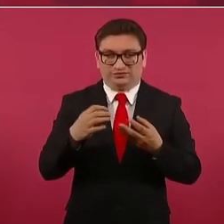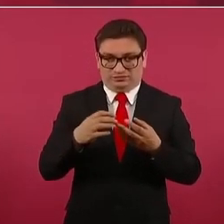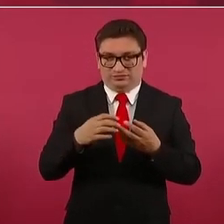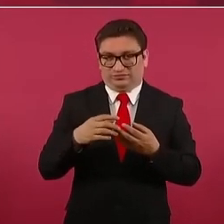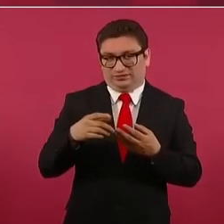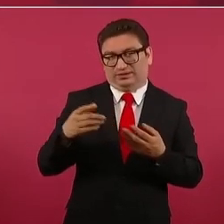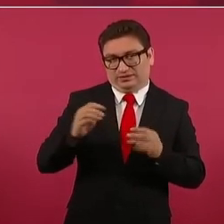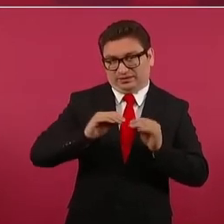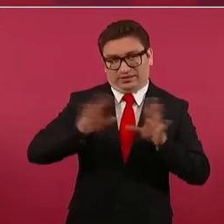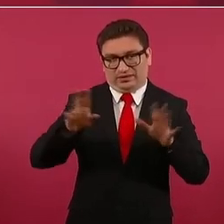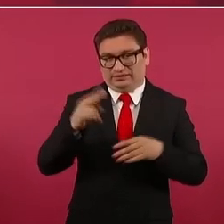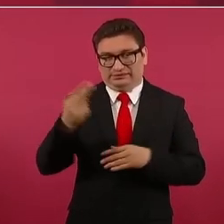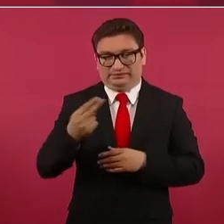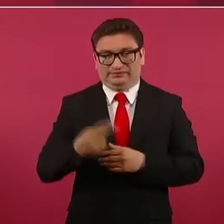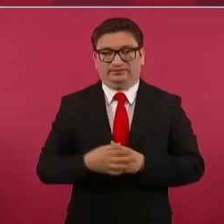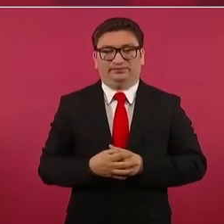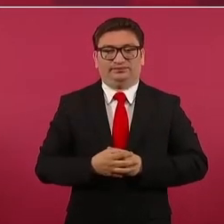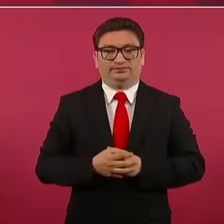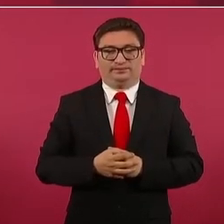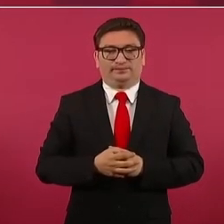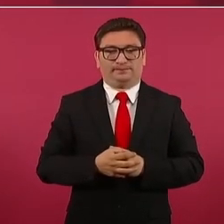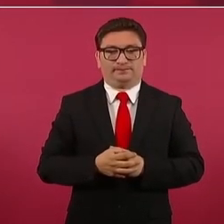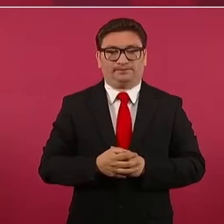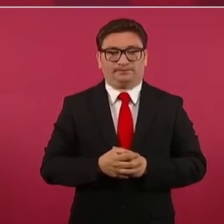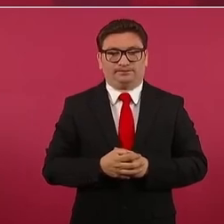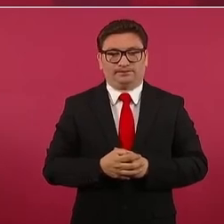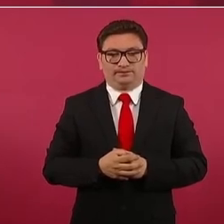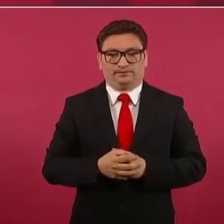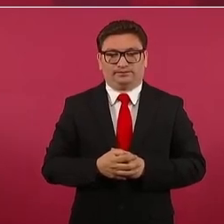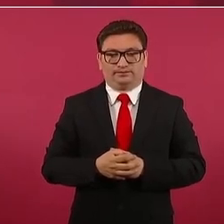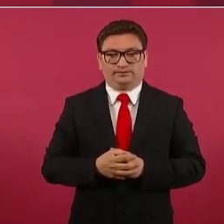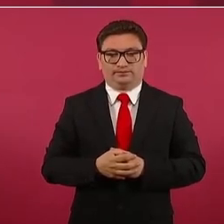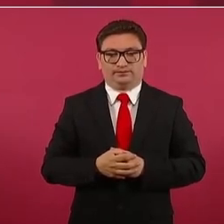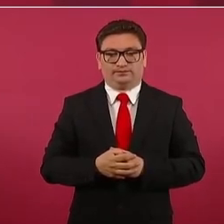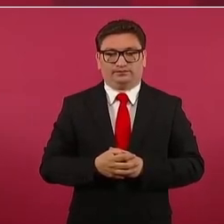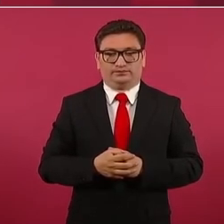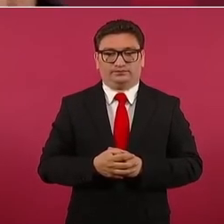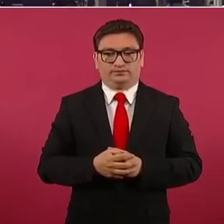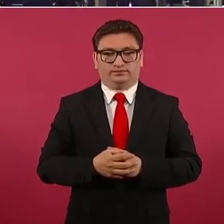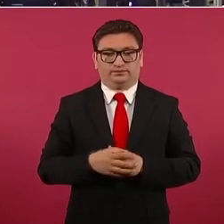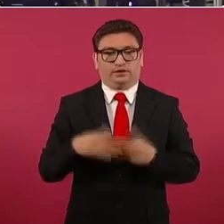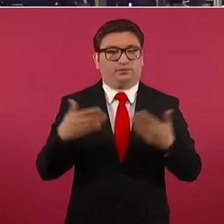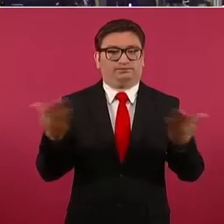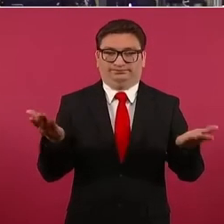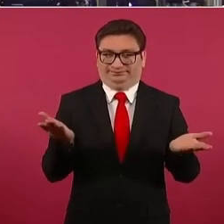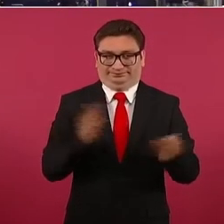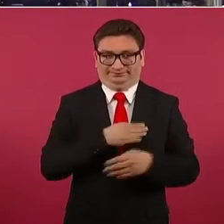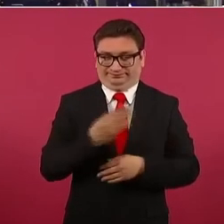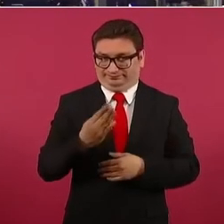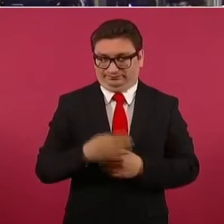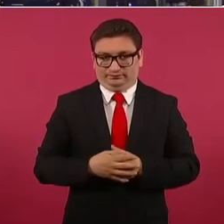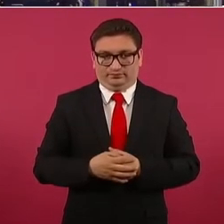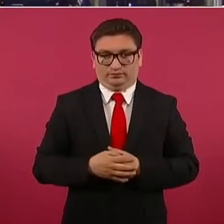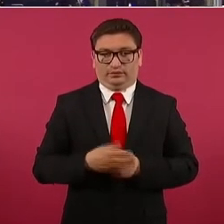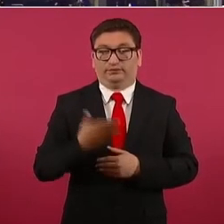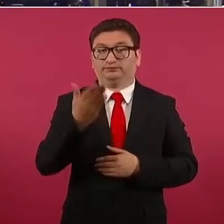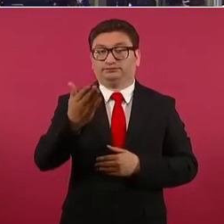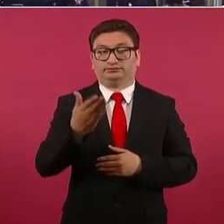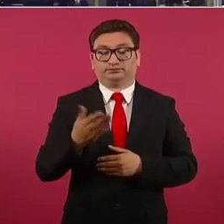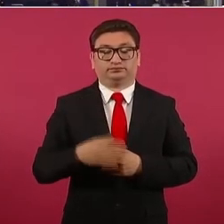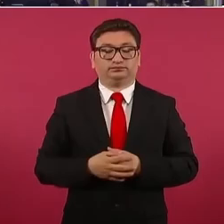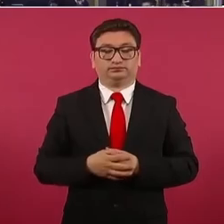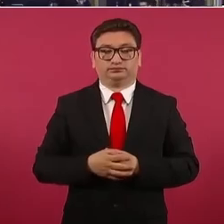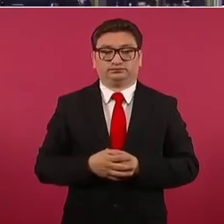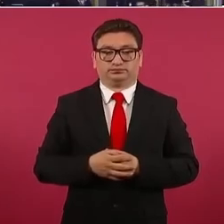virtud y suerte. Bueno, sigue.